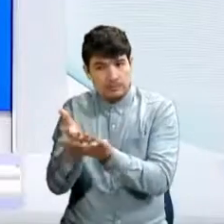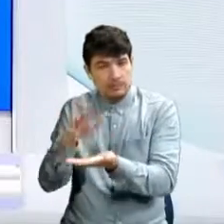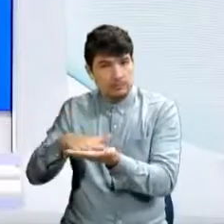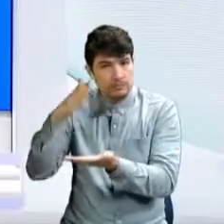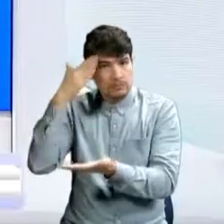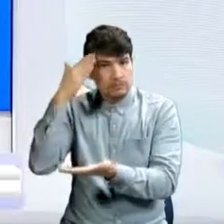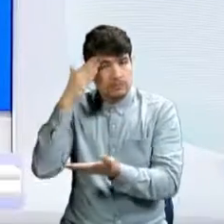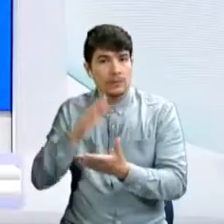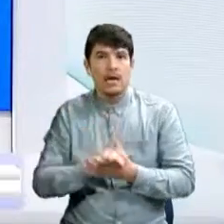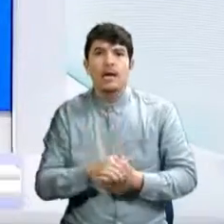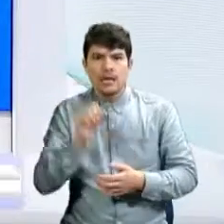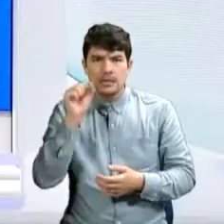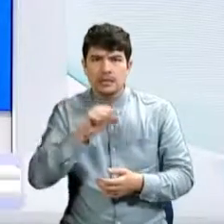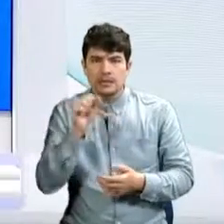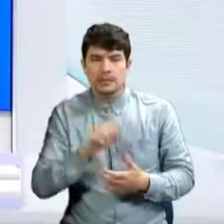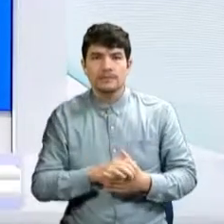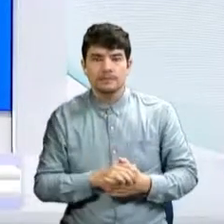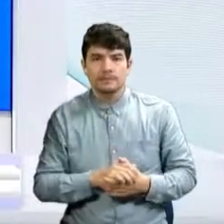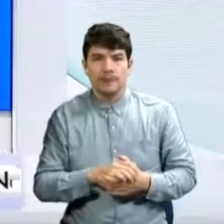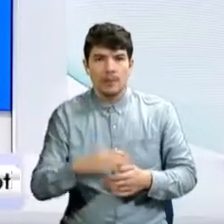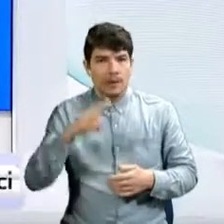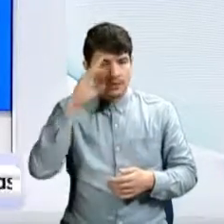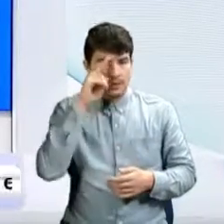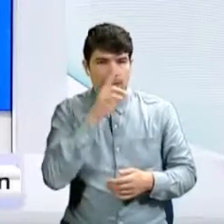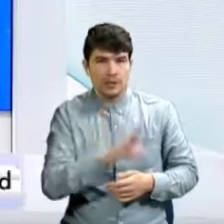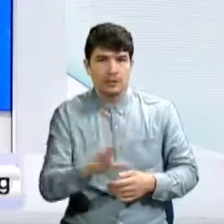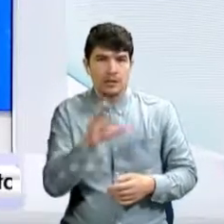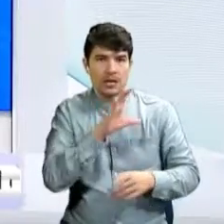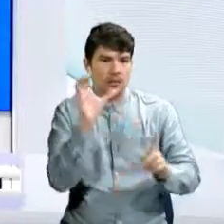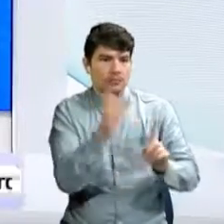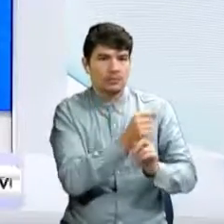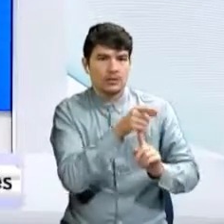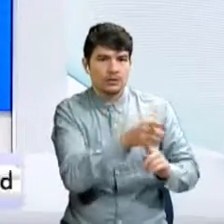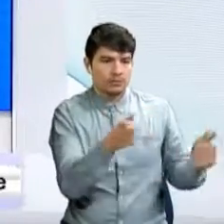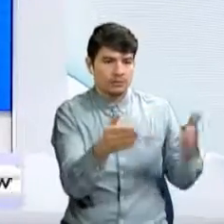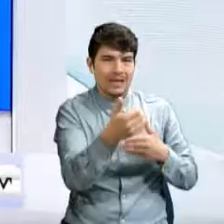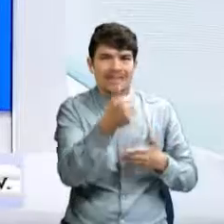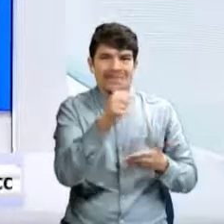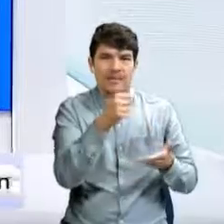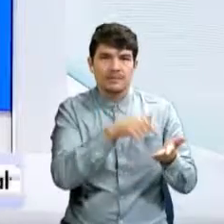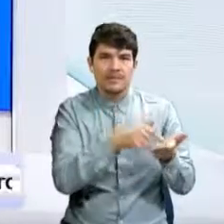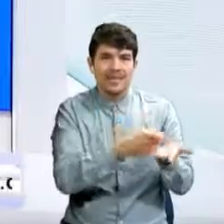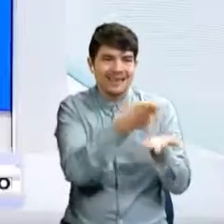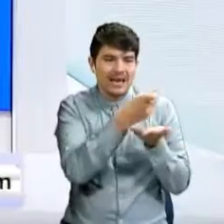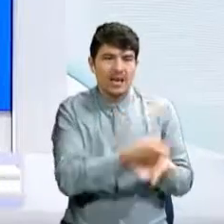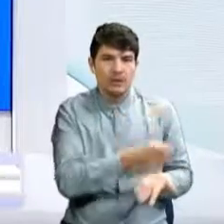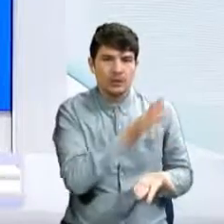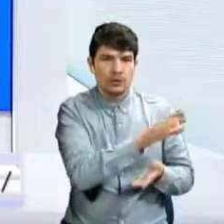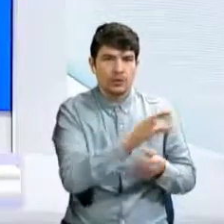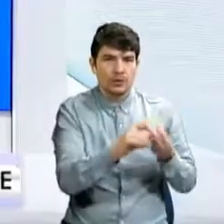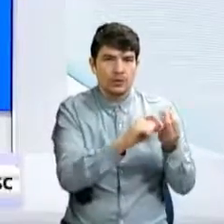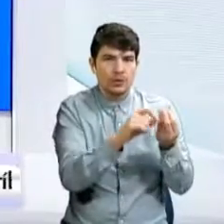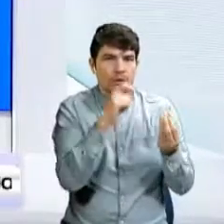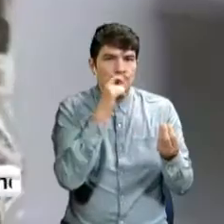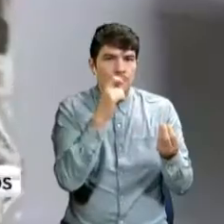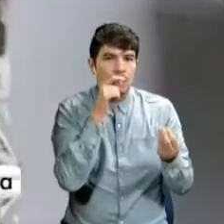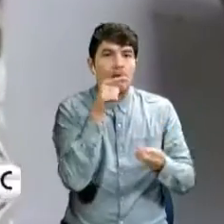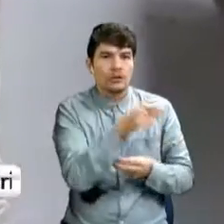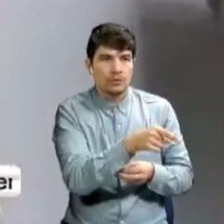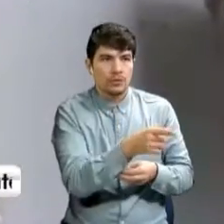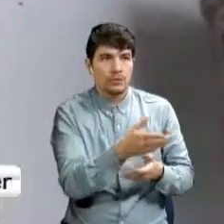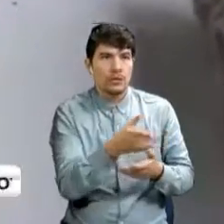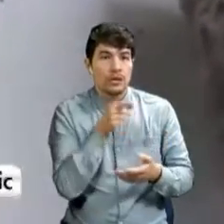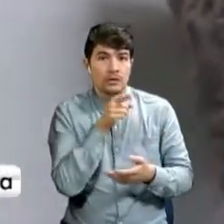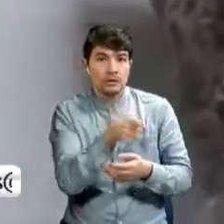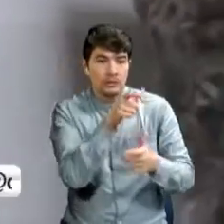De otra parte, la policía descubrió una caleta de 10.000 kilogramos de marihuana. El hallazgo se hizo en la escarpa del barrio La Joya. La